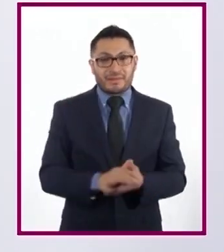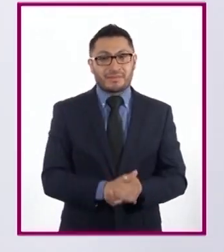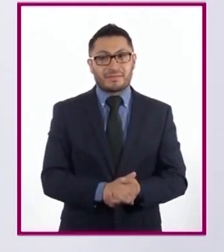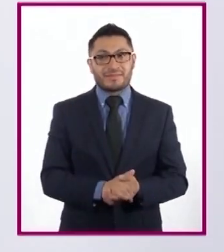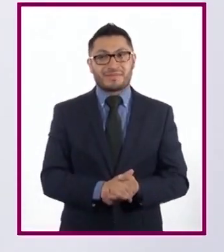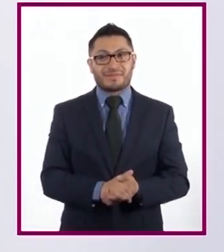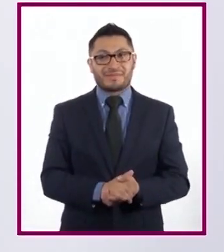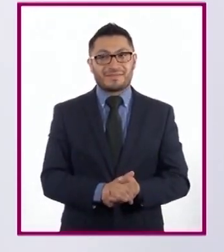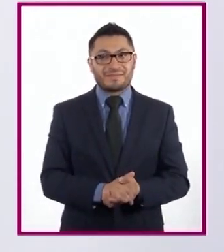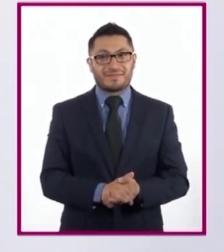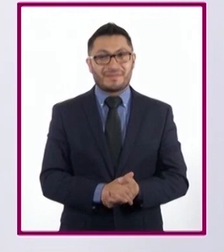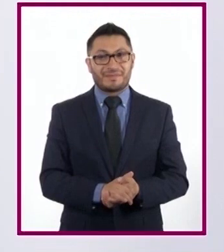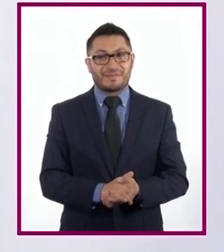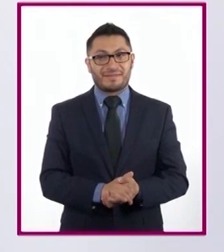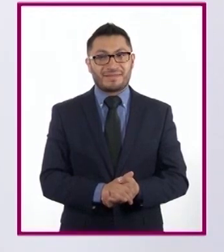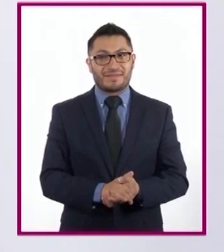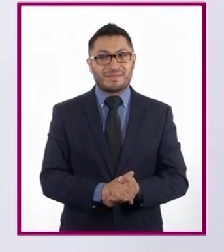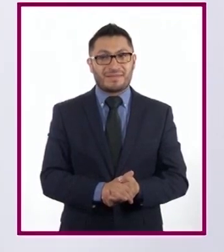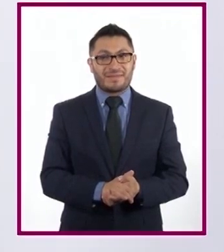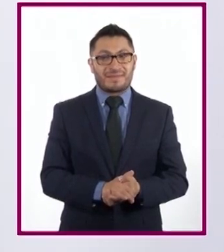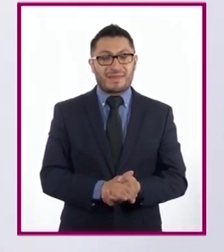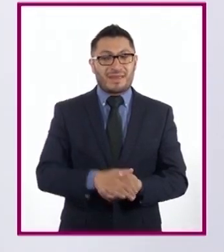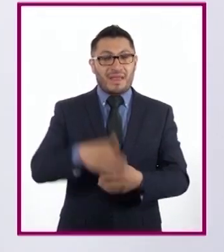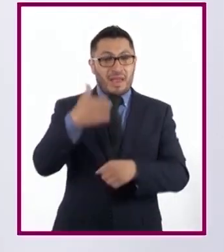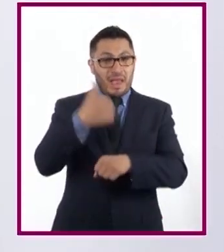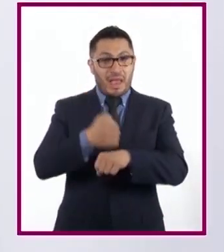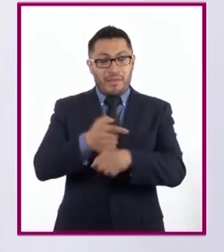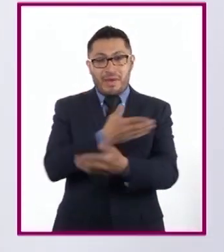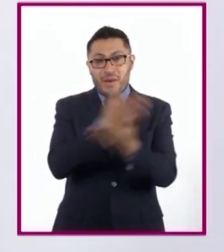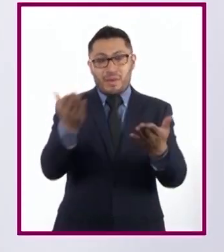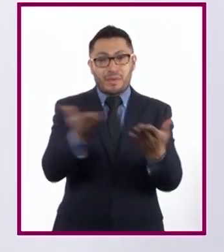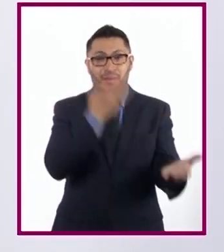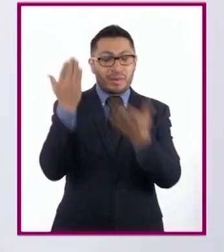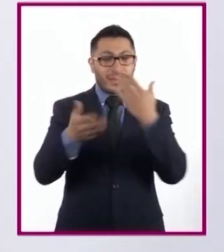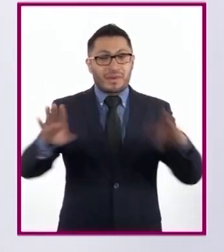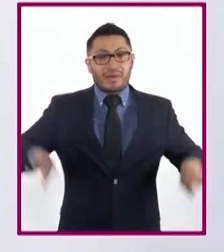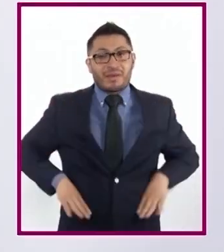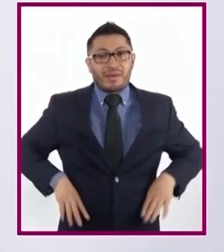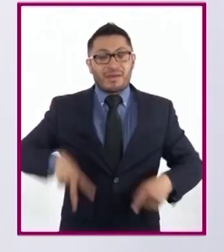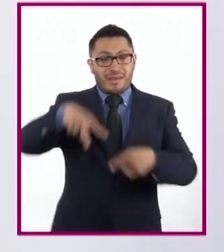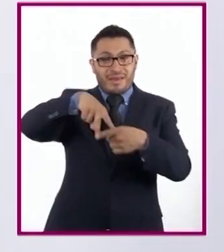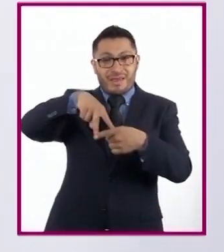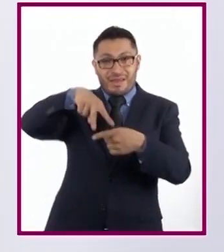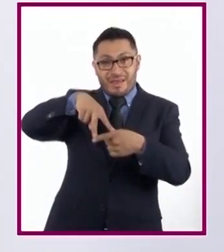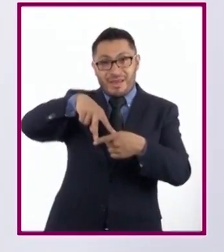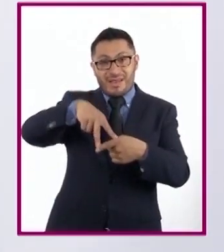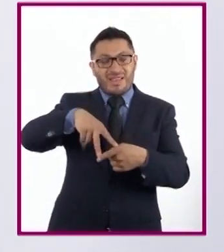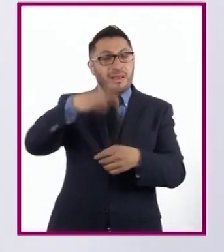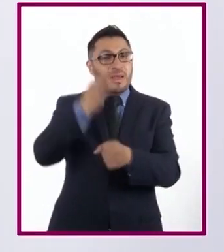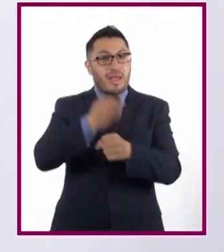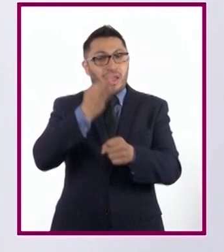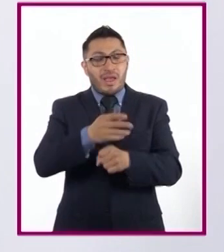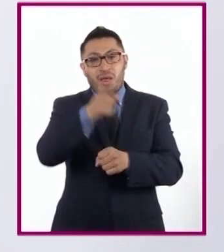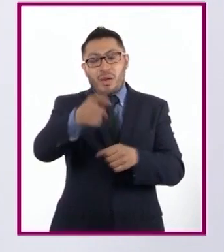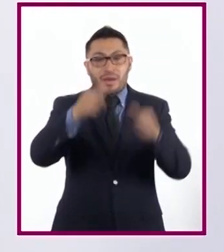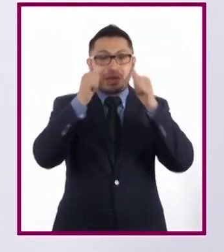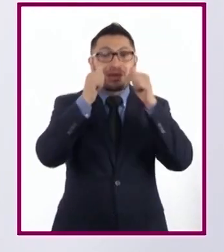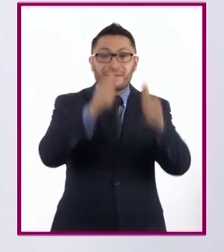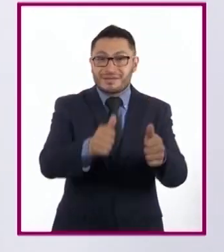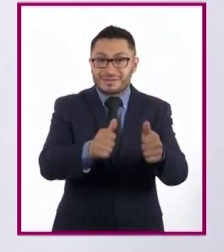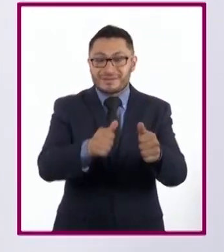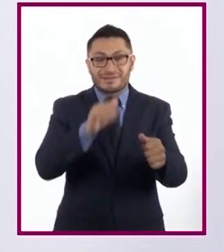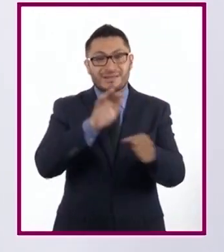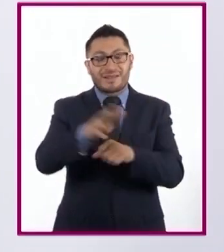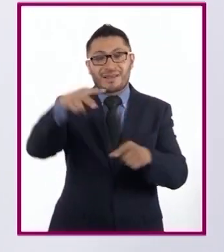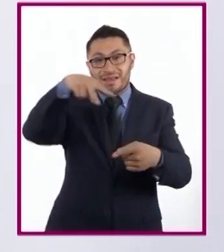equilátero? Durante la primaria estudiaron las características de los triángulos. En este momento centrarán su atención en